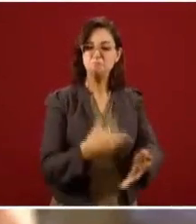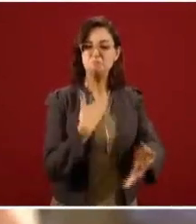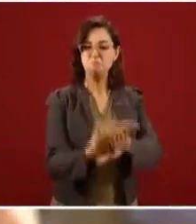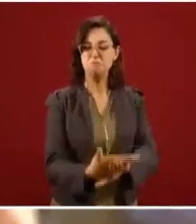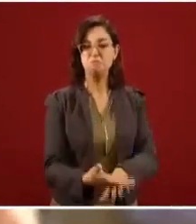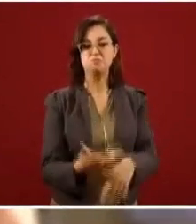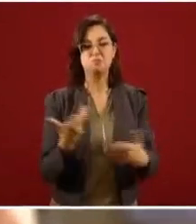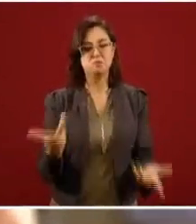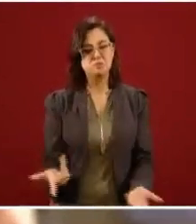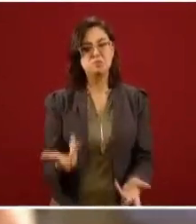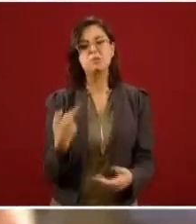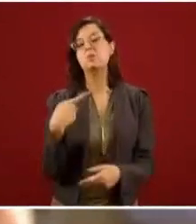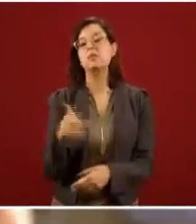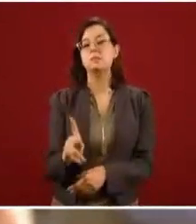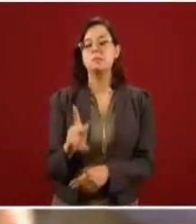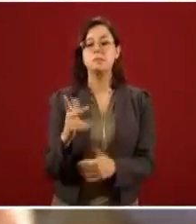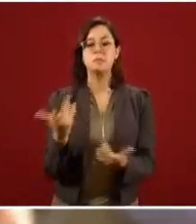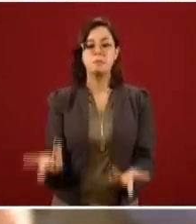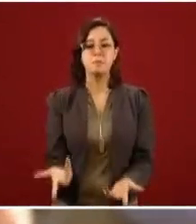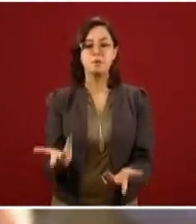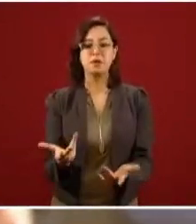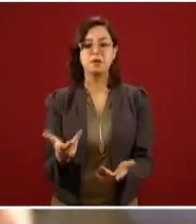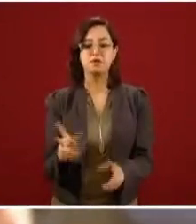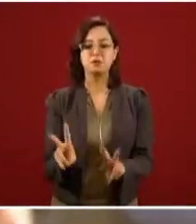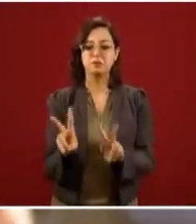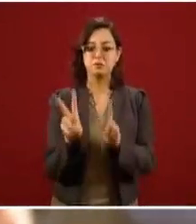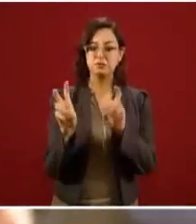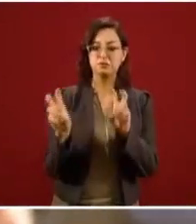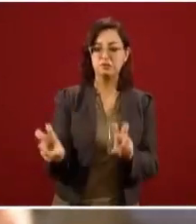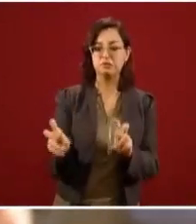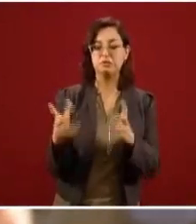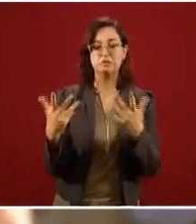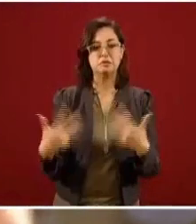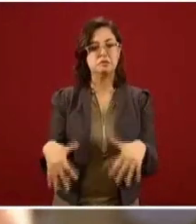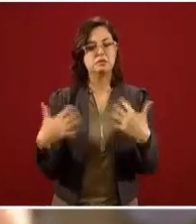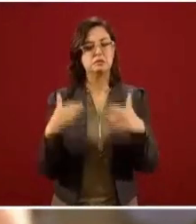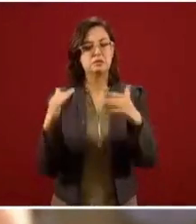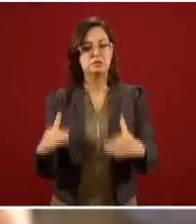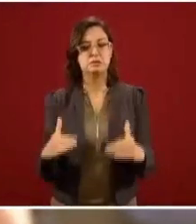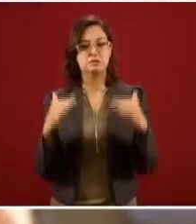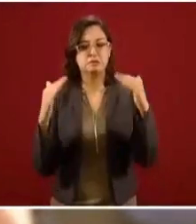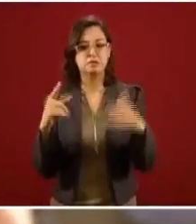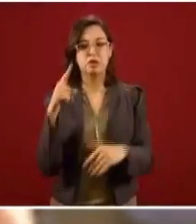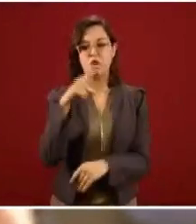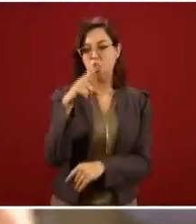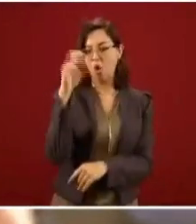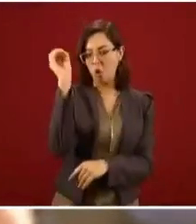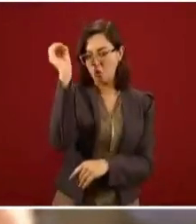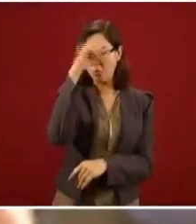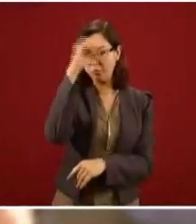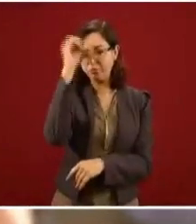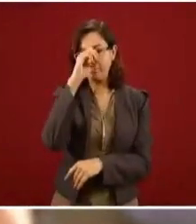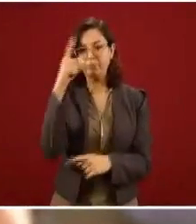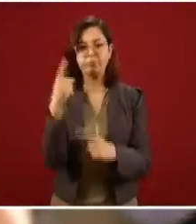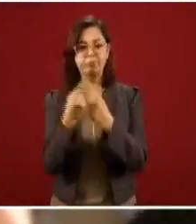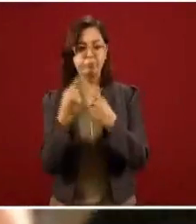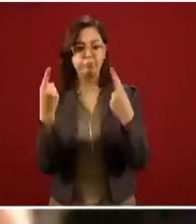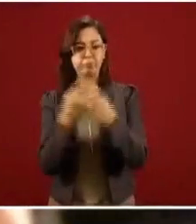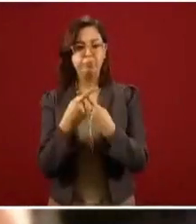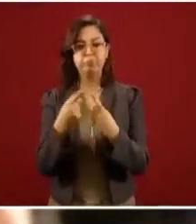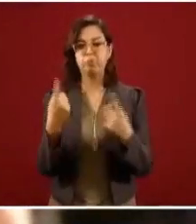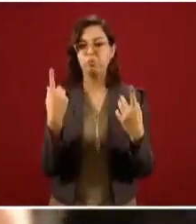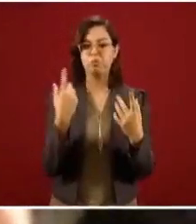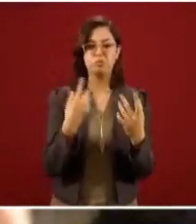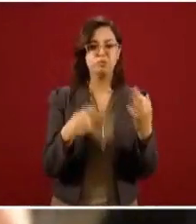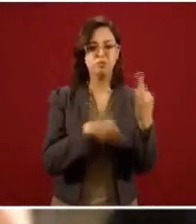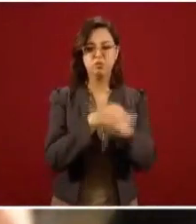trasciende. Se juega la libertad de opinar, de cuestionar y discrepar de